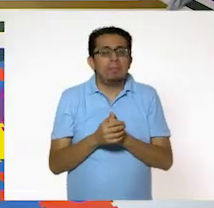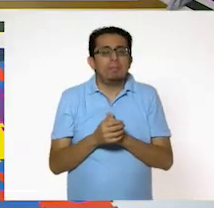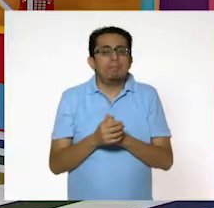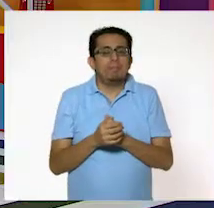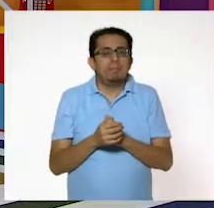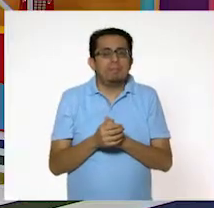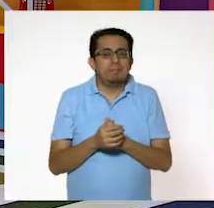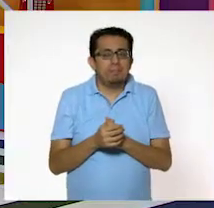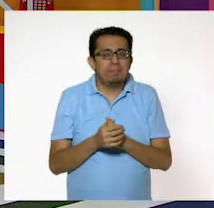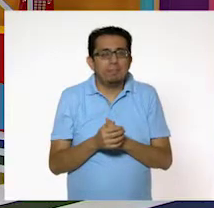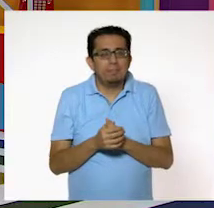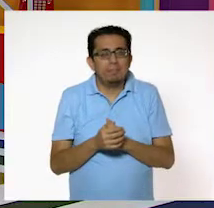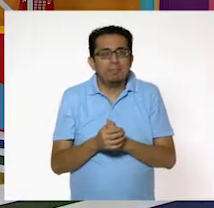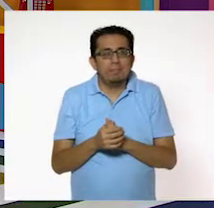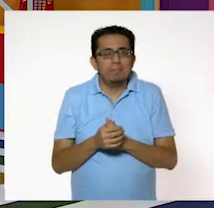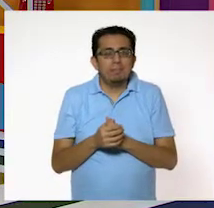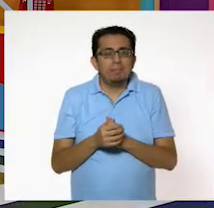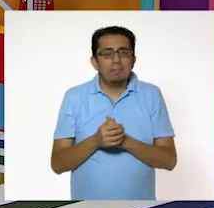¿No?